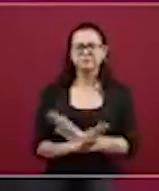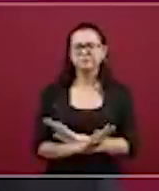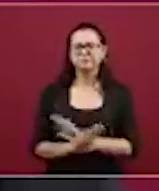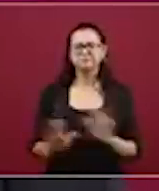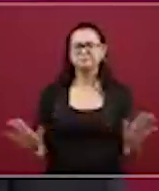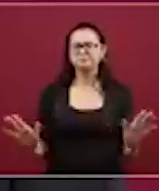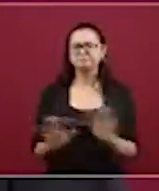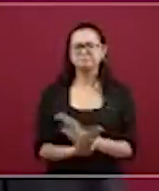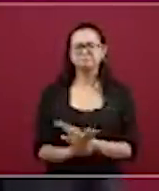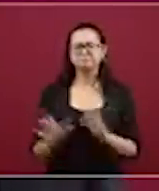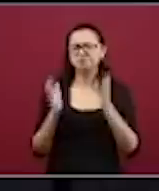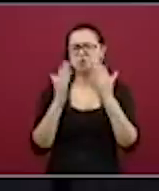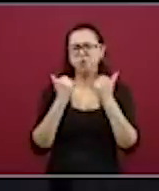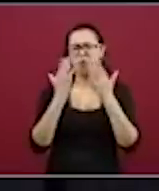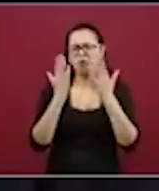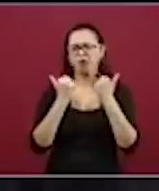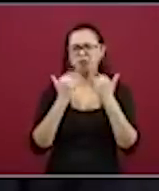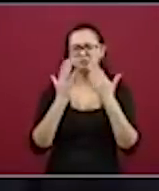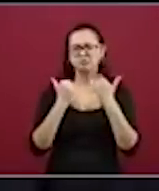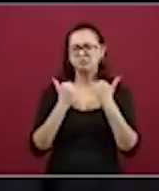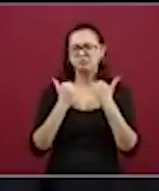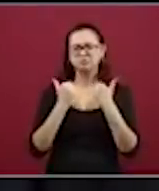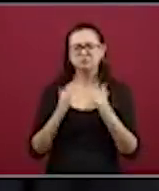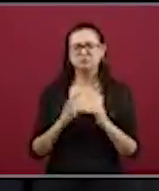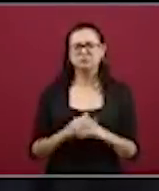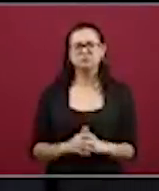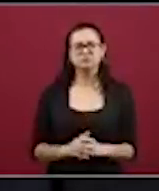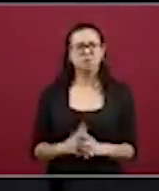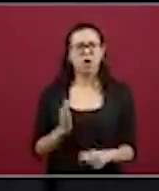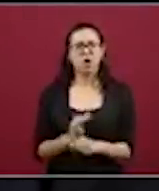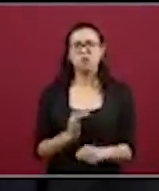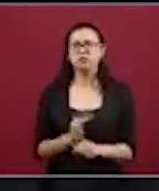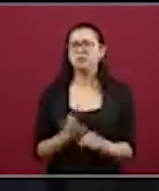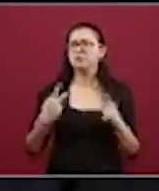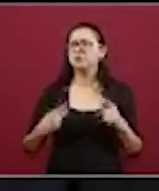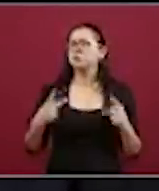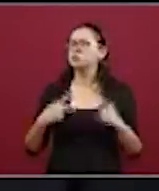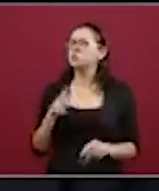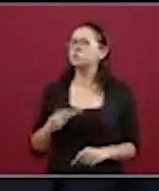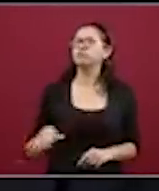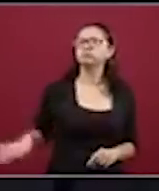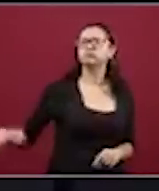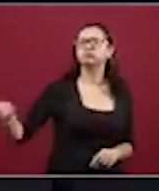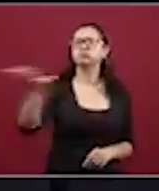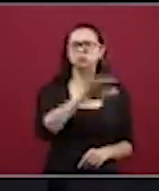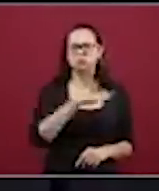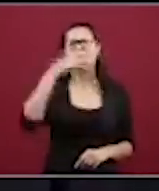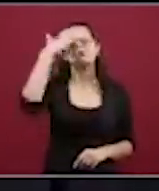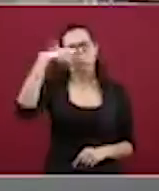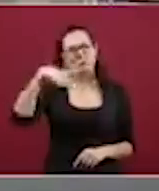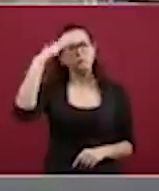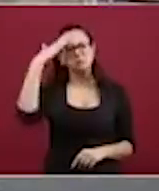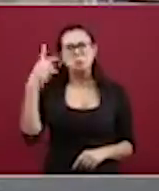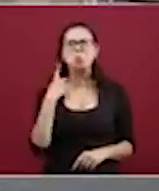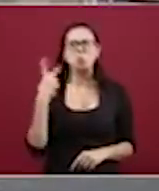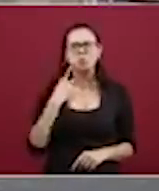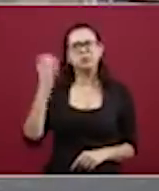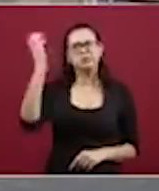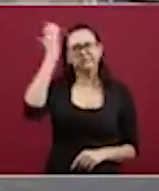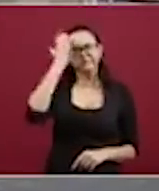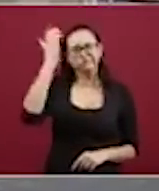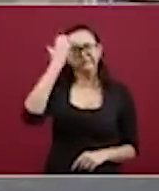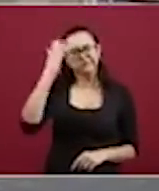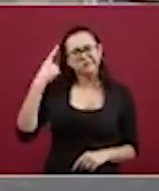Esta ciudadanía está muy politizada, muy consciente.